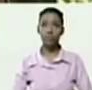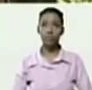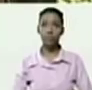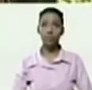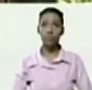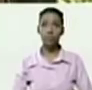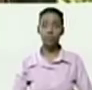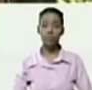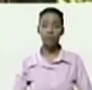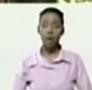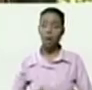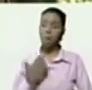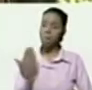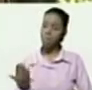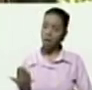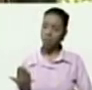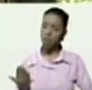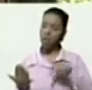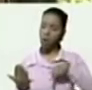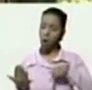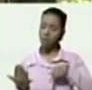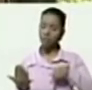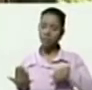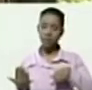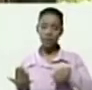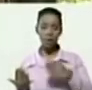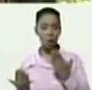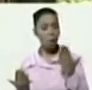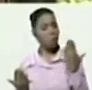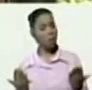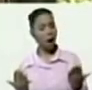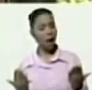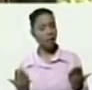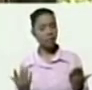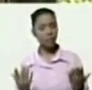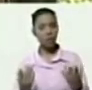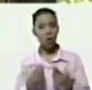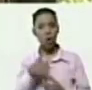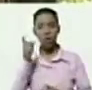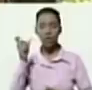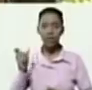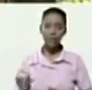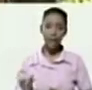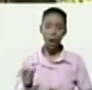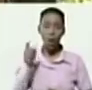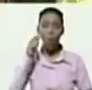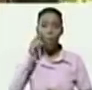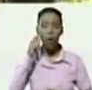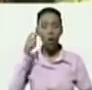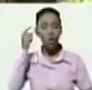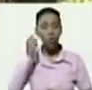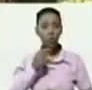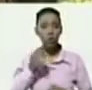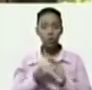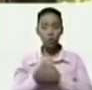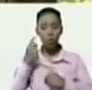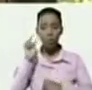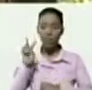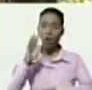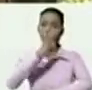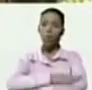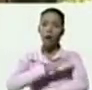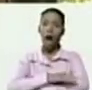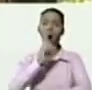y comparar a Sucre con cualquier ser humano es mezquino con Sucre. Pero cuando vemos la actitud de